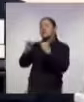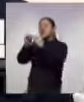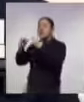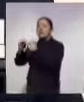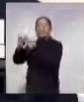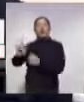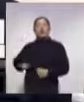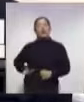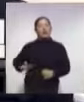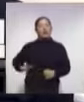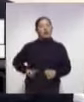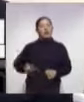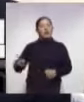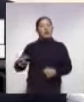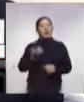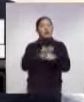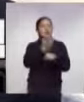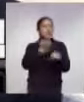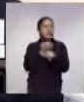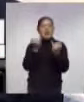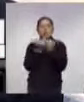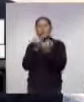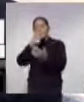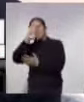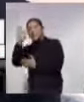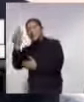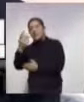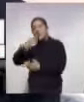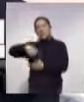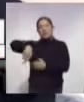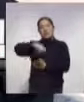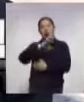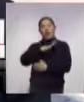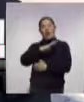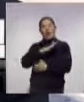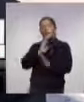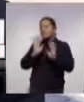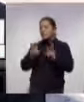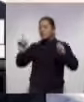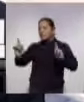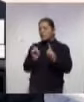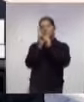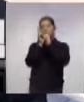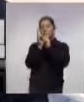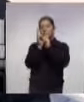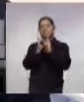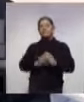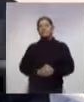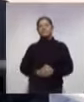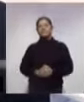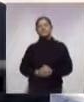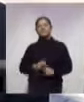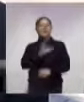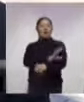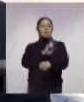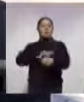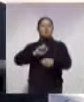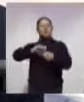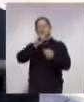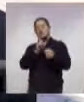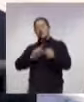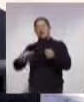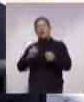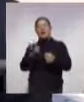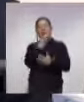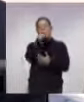el gobierno del orden estatal como federal, en donde ya tuvimos un primer acercamiento con la Comisión Nacional Forestal, donde